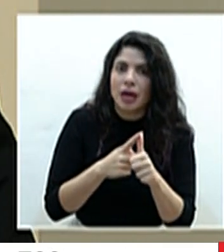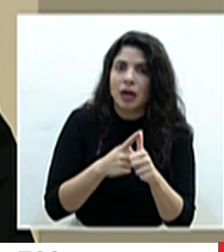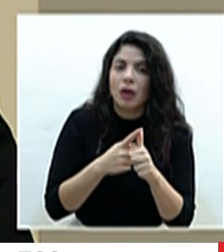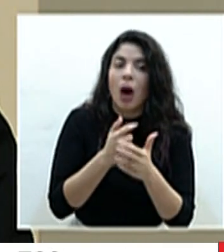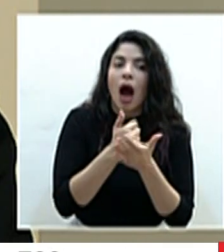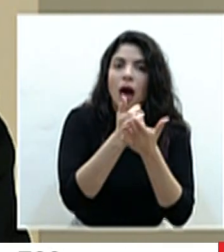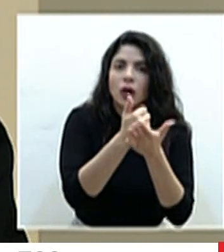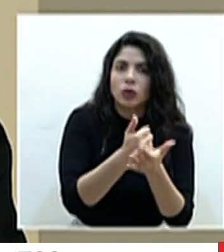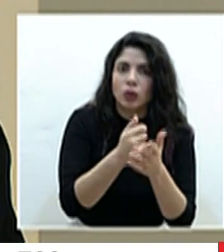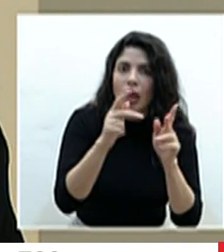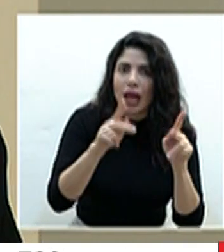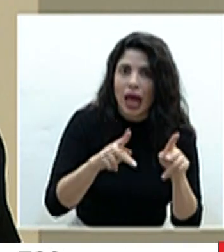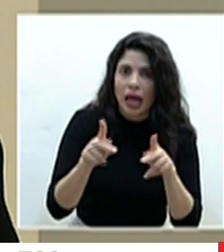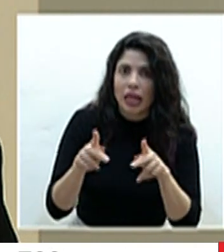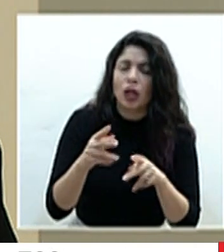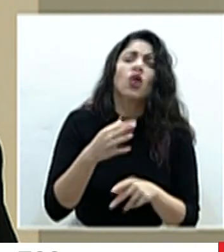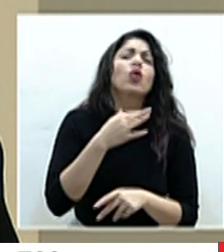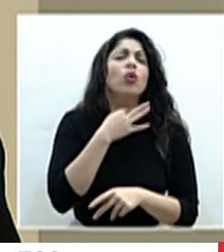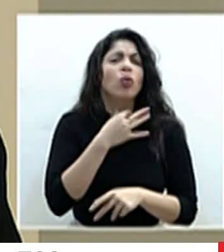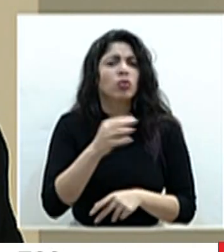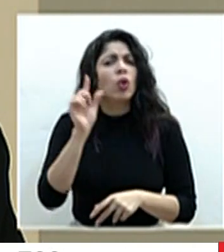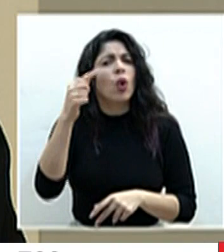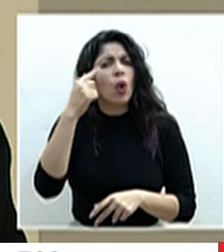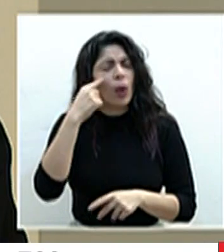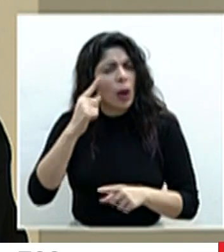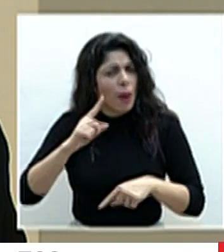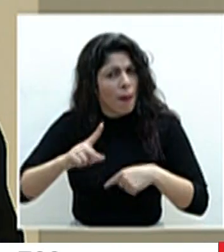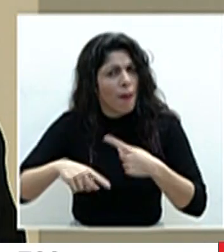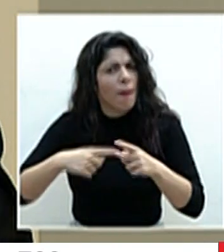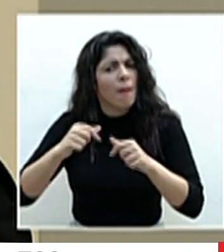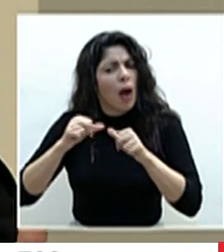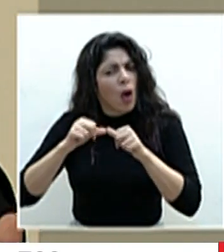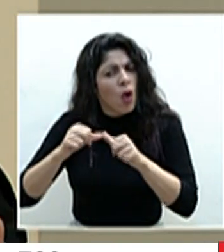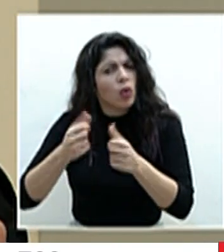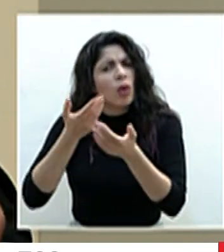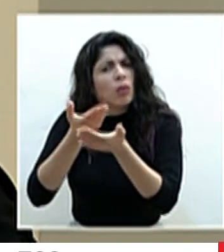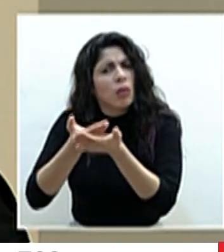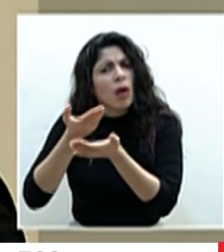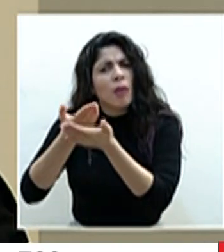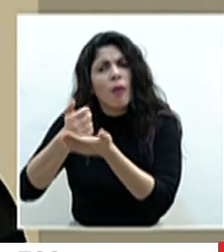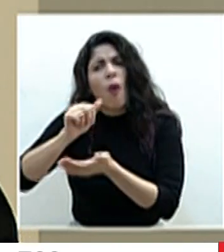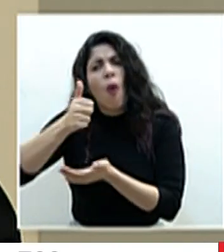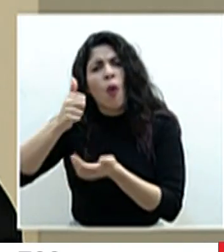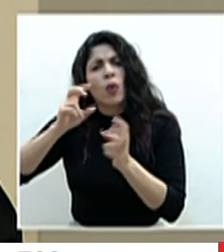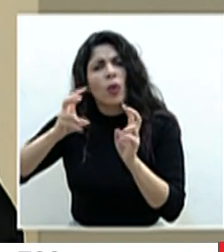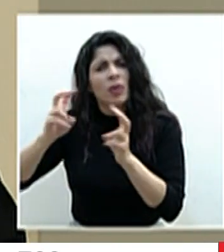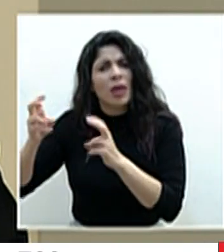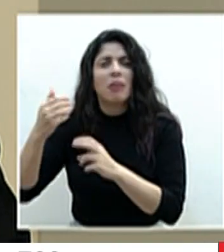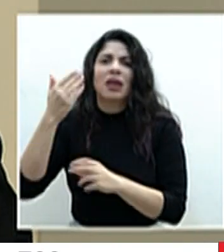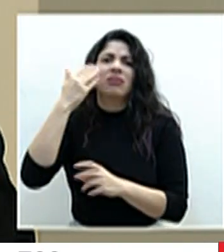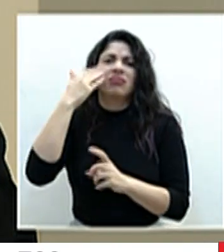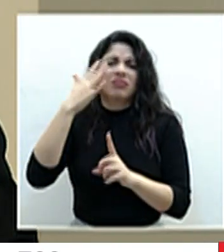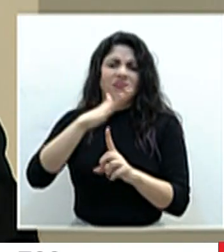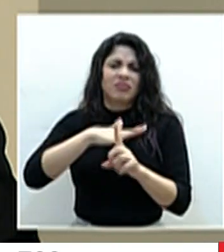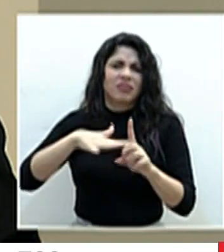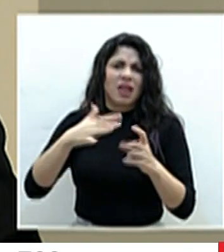gente. Con mucho gusto el gobierno avanzará a presentar otras cosas. Sabemos en el contexto en que